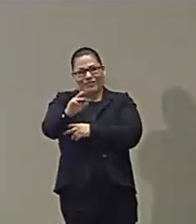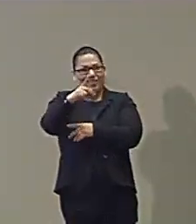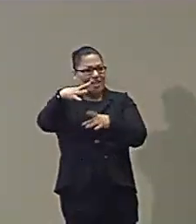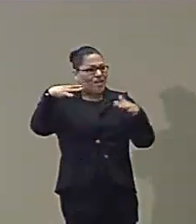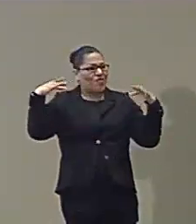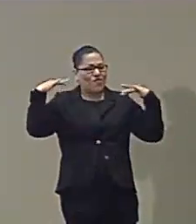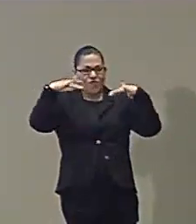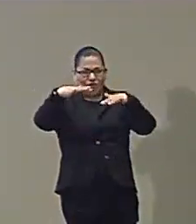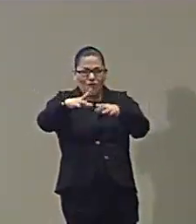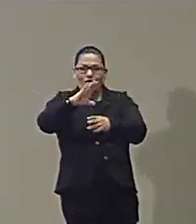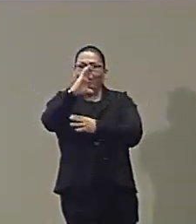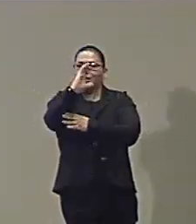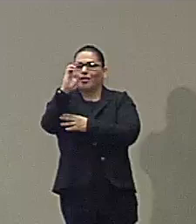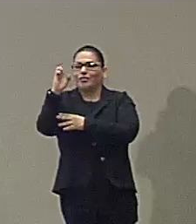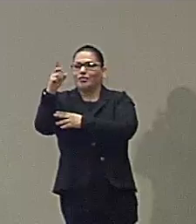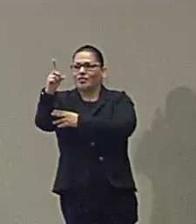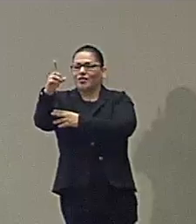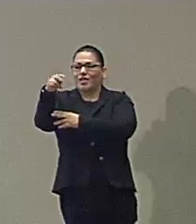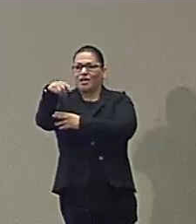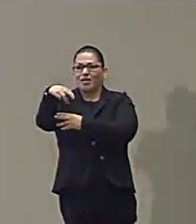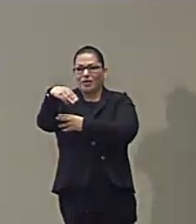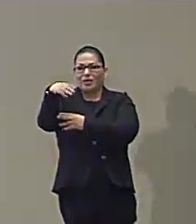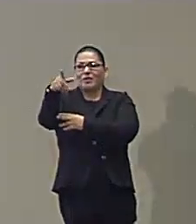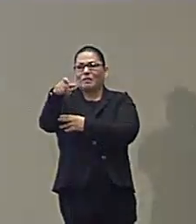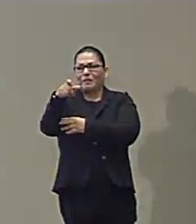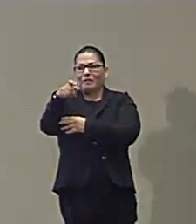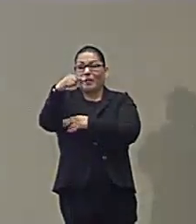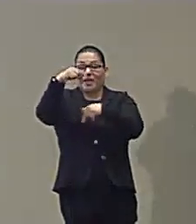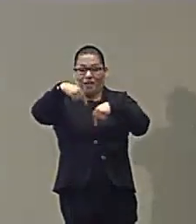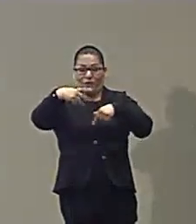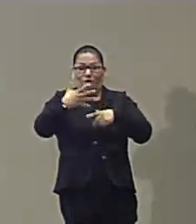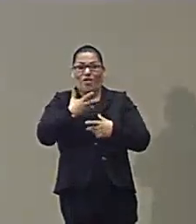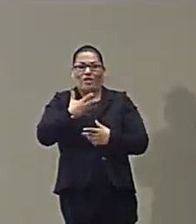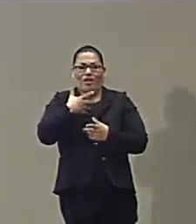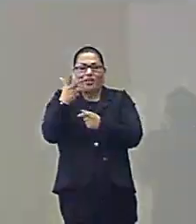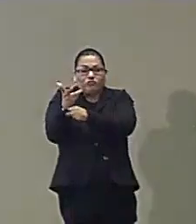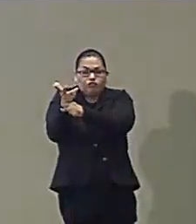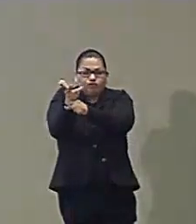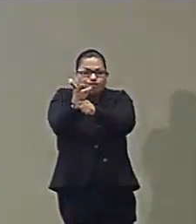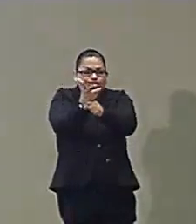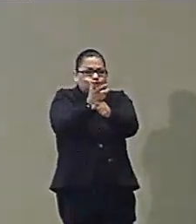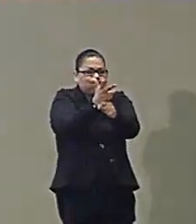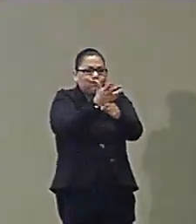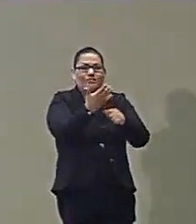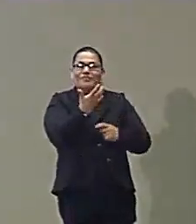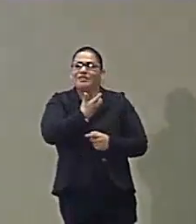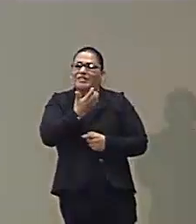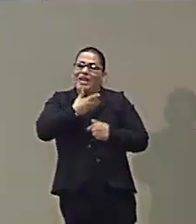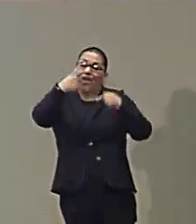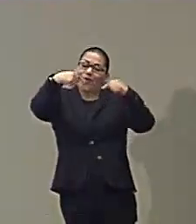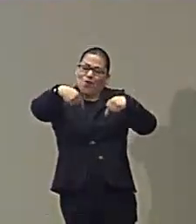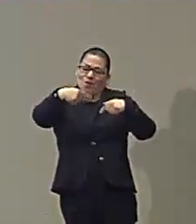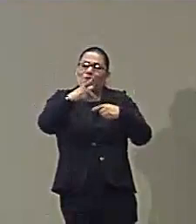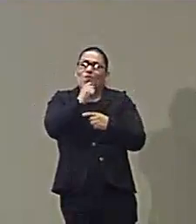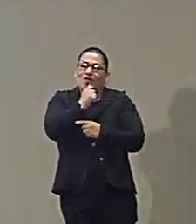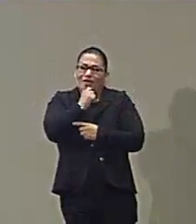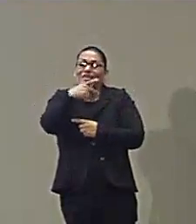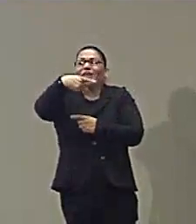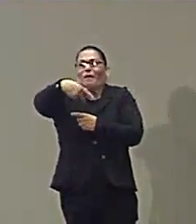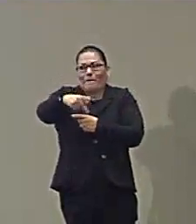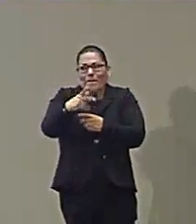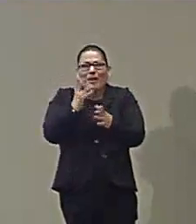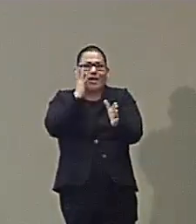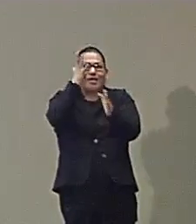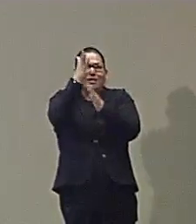aquí en la ciudad de mexico por lo pronto tenemos a box y la que nos ha dejado algunos estragos pero bueno pues eso también va a servir para la